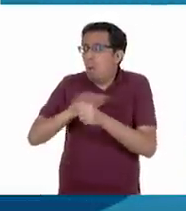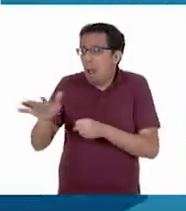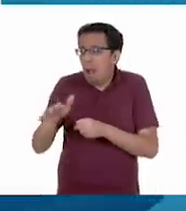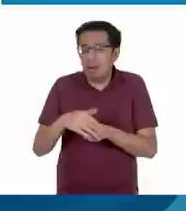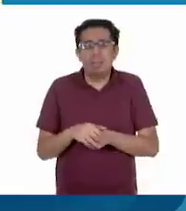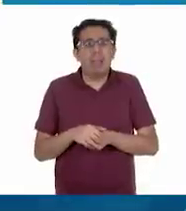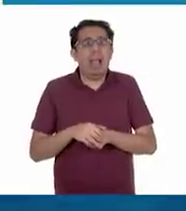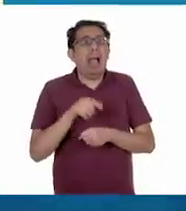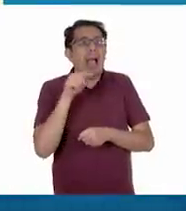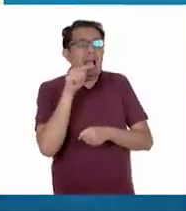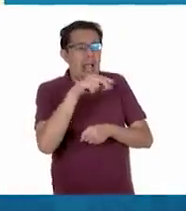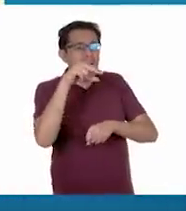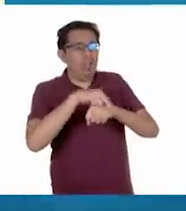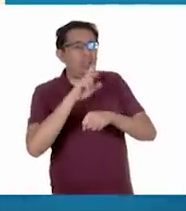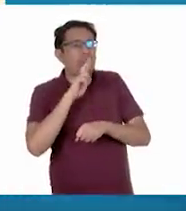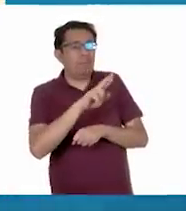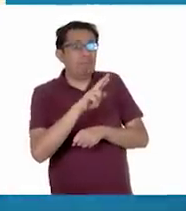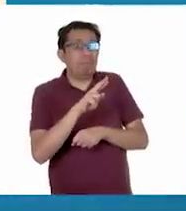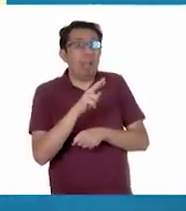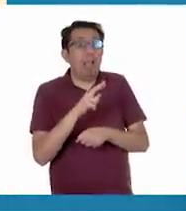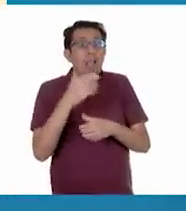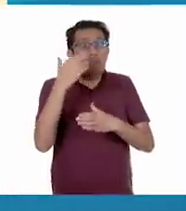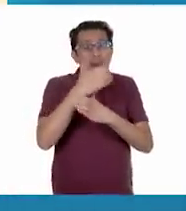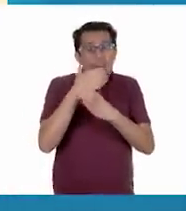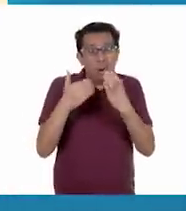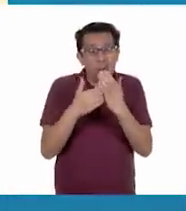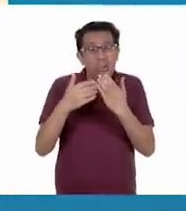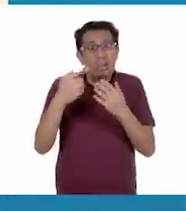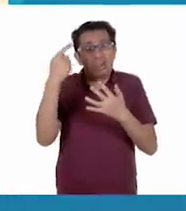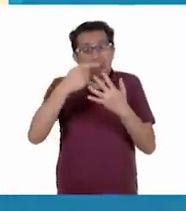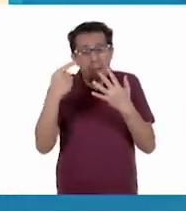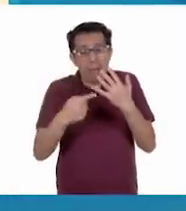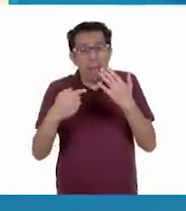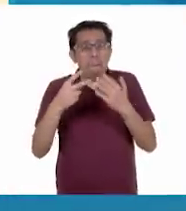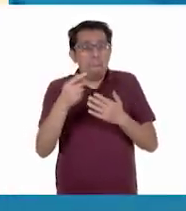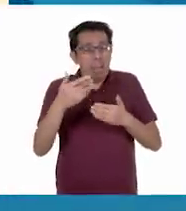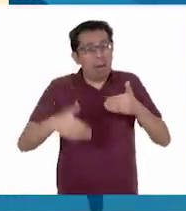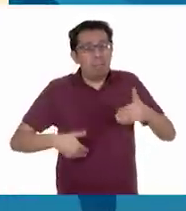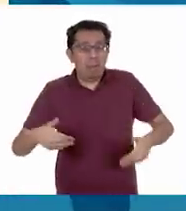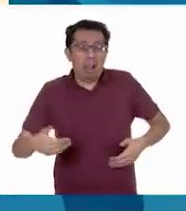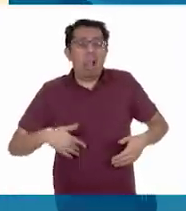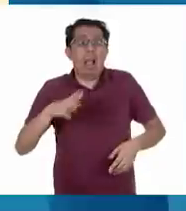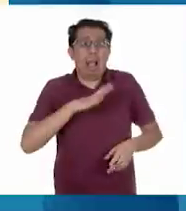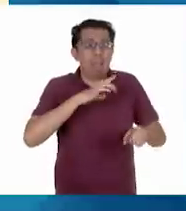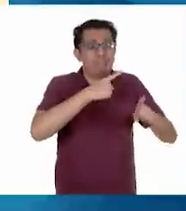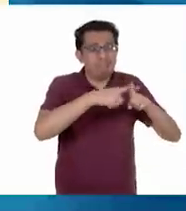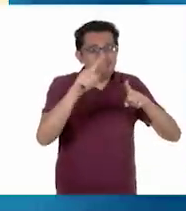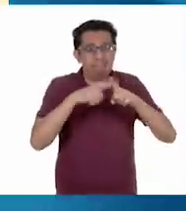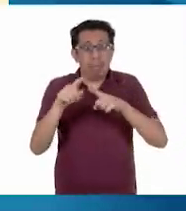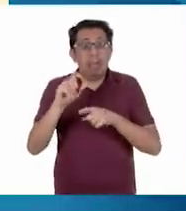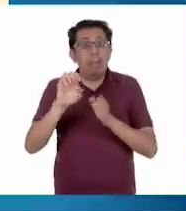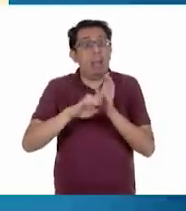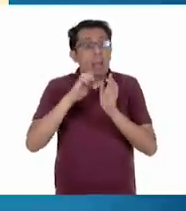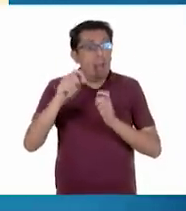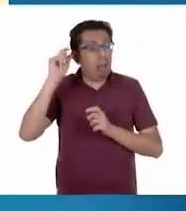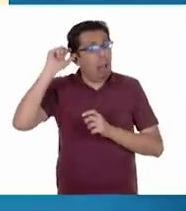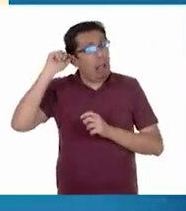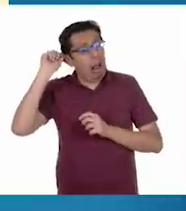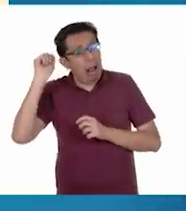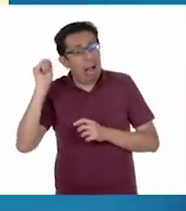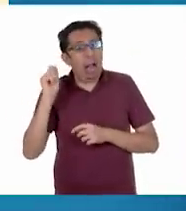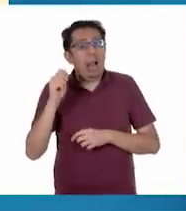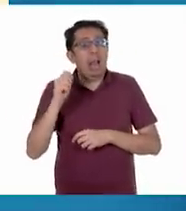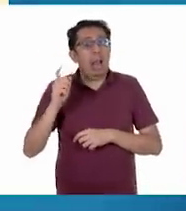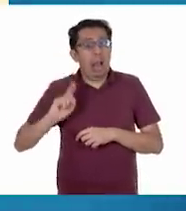responde, las cosas que pueden molestarle a un perro son variadas. Estamos hablando de jalarle las orejas, jalarle